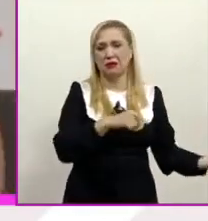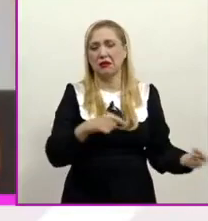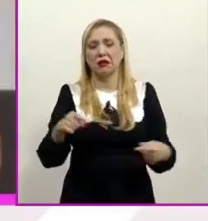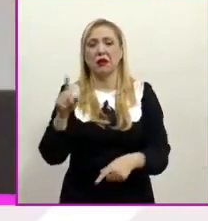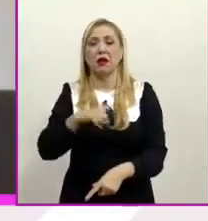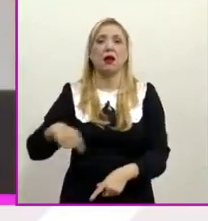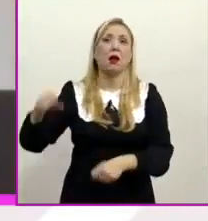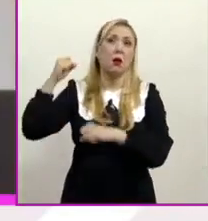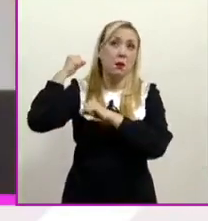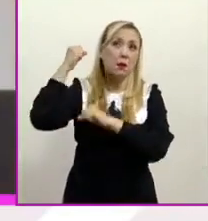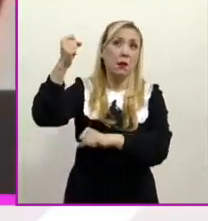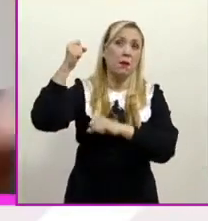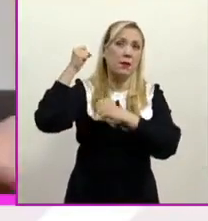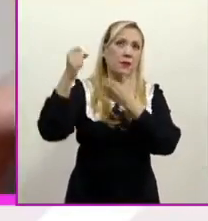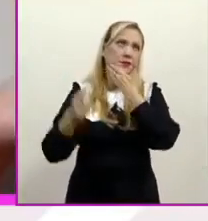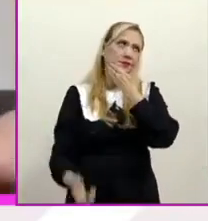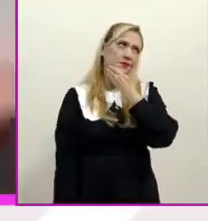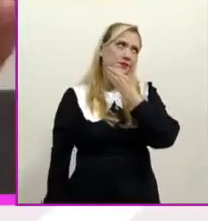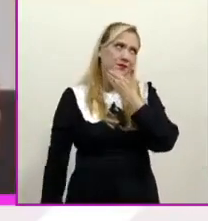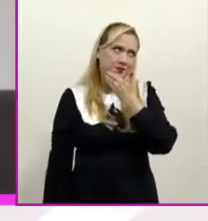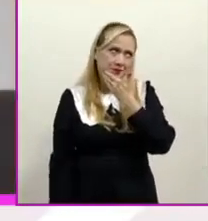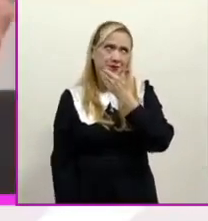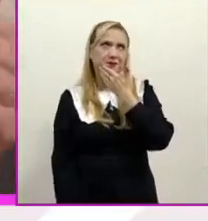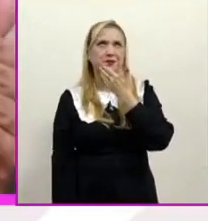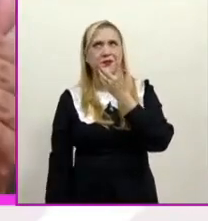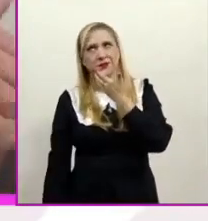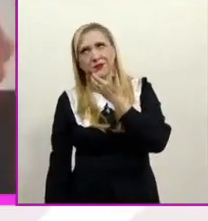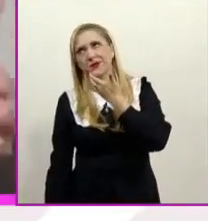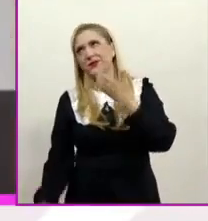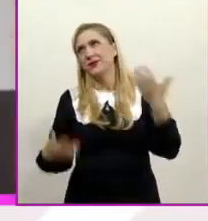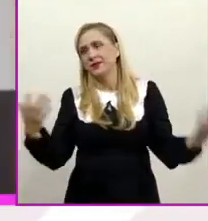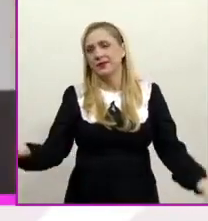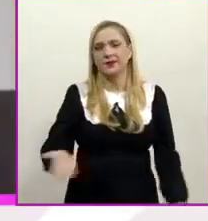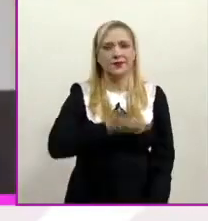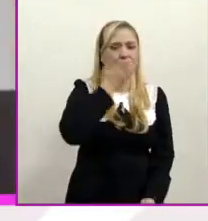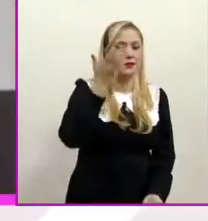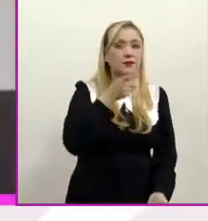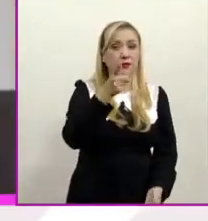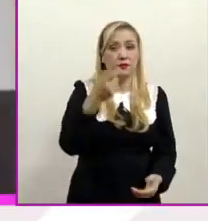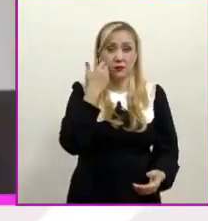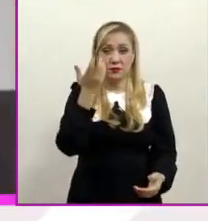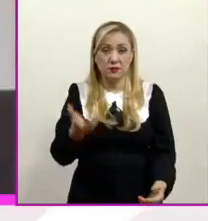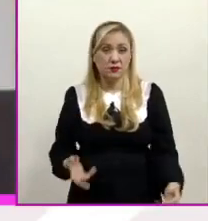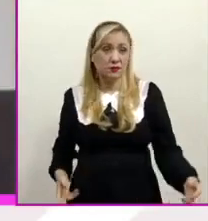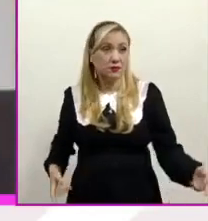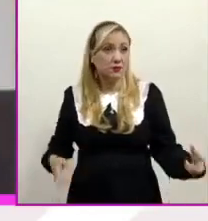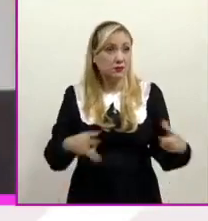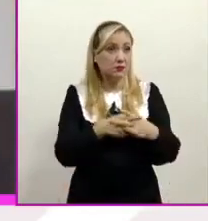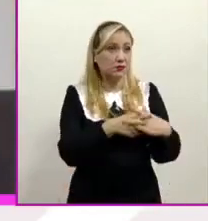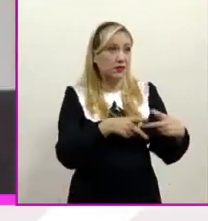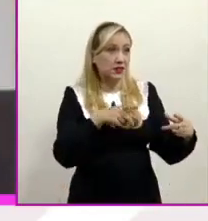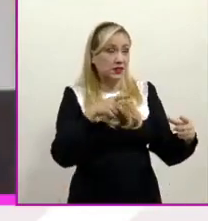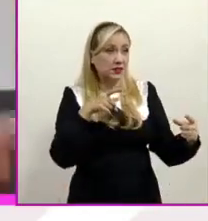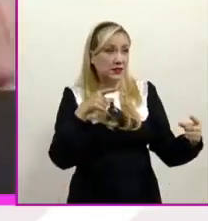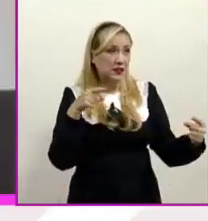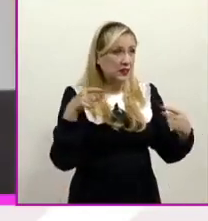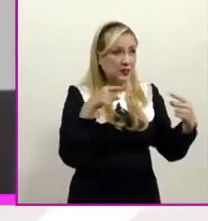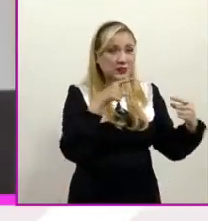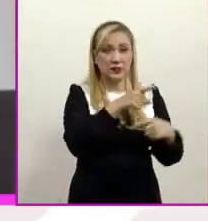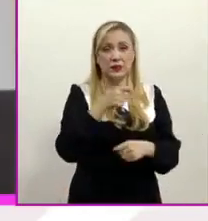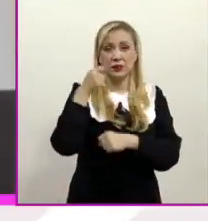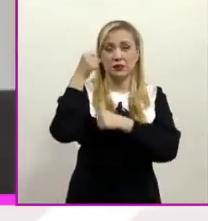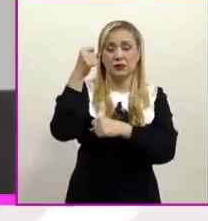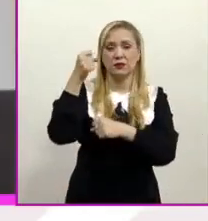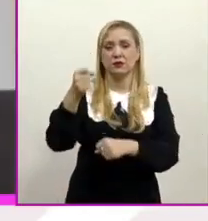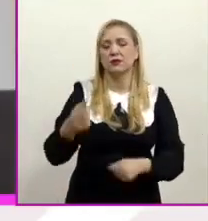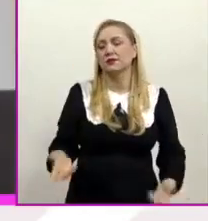que es lo que normalmente el statu quo hace. Si tu intención es pelearte con un luchador social o lo que está diciendo ese luchador social,